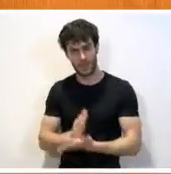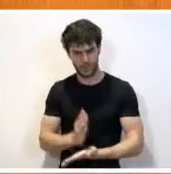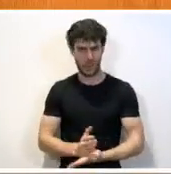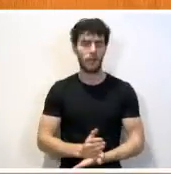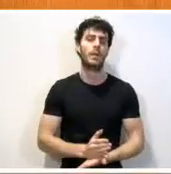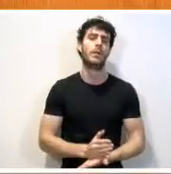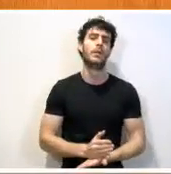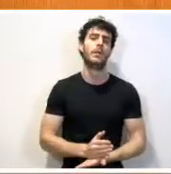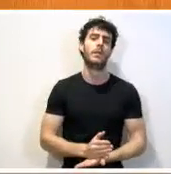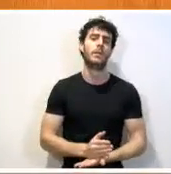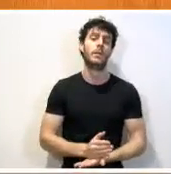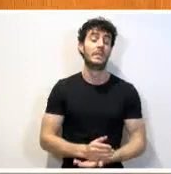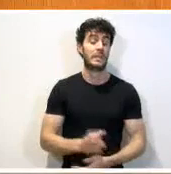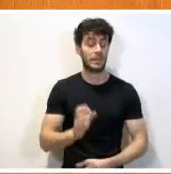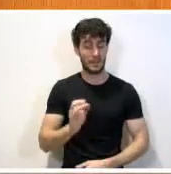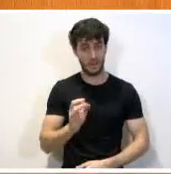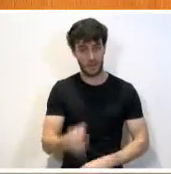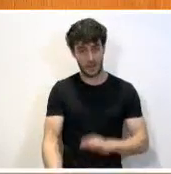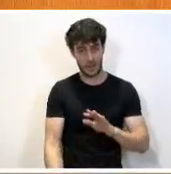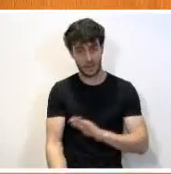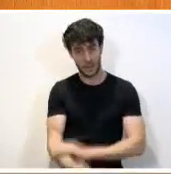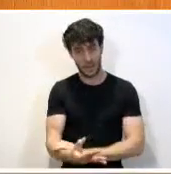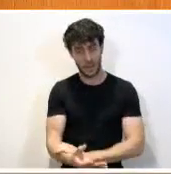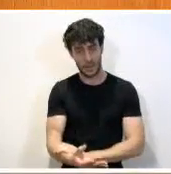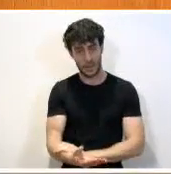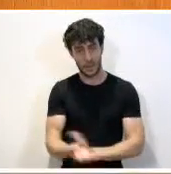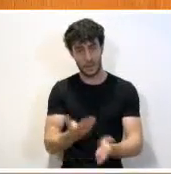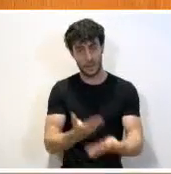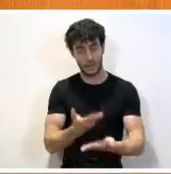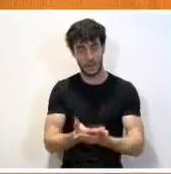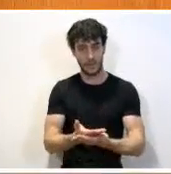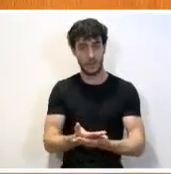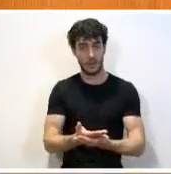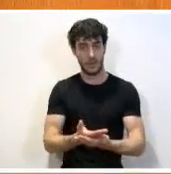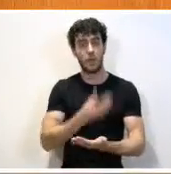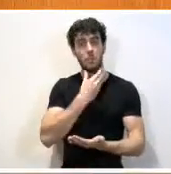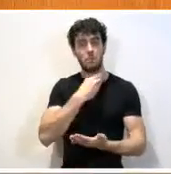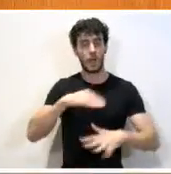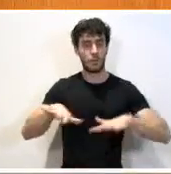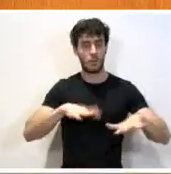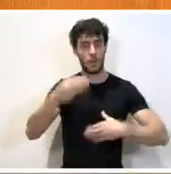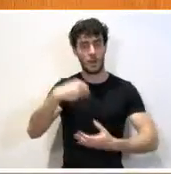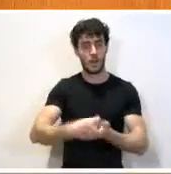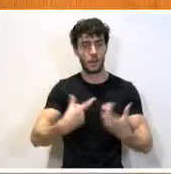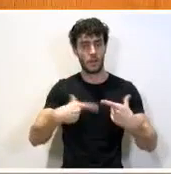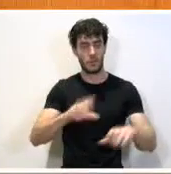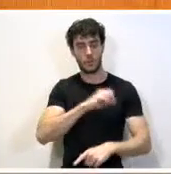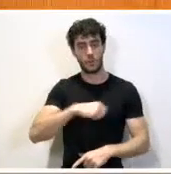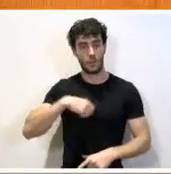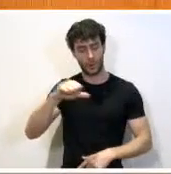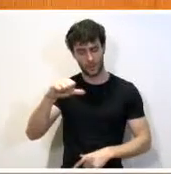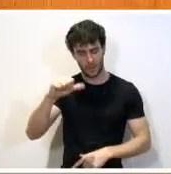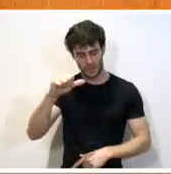que amparar o crear o instarles para que creen becas de movilidad dentro del ámbito de nuestra comunidad